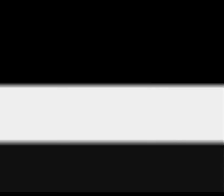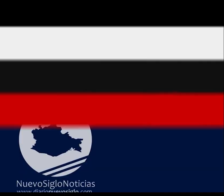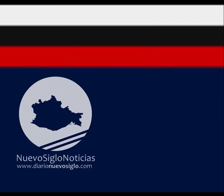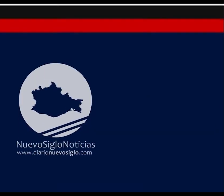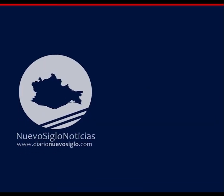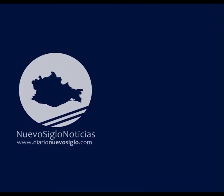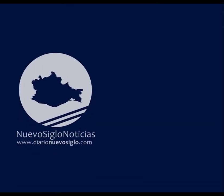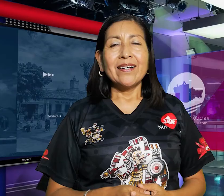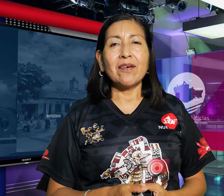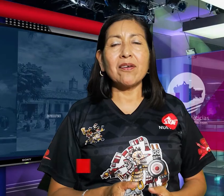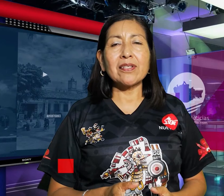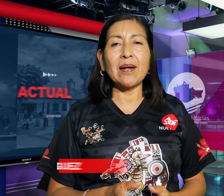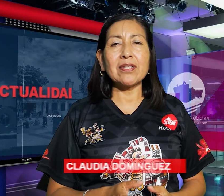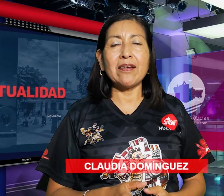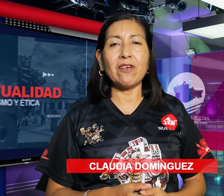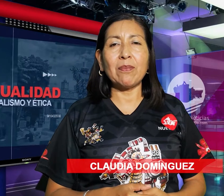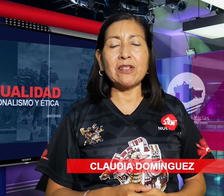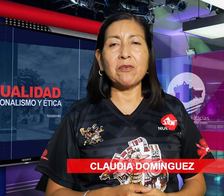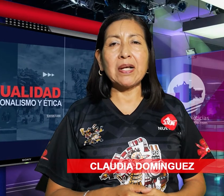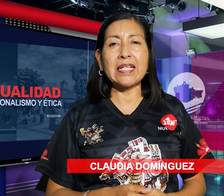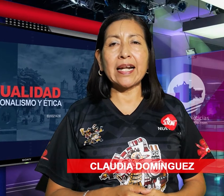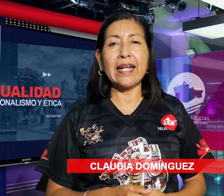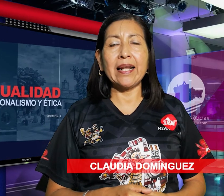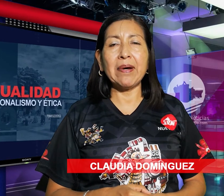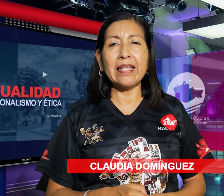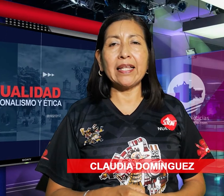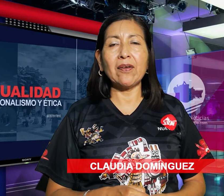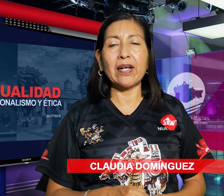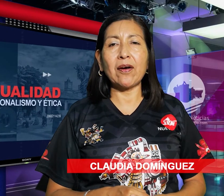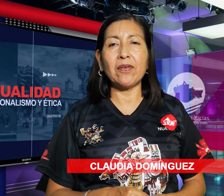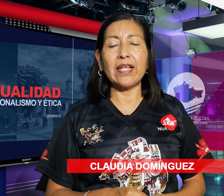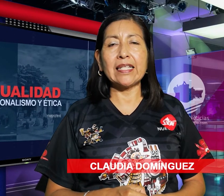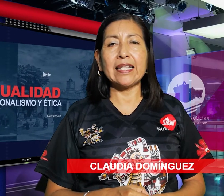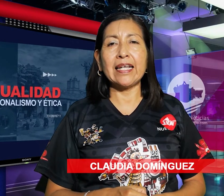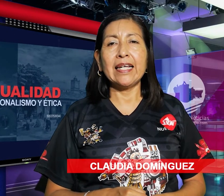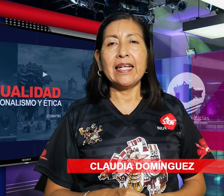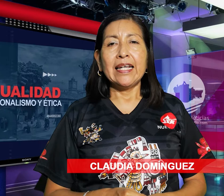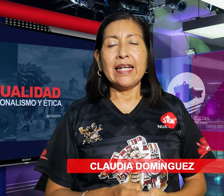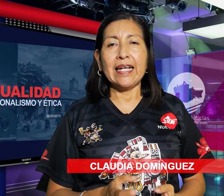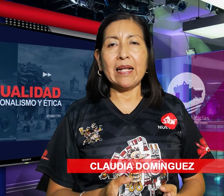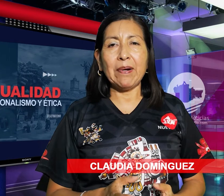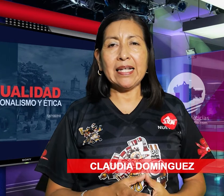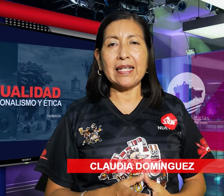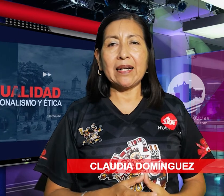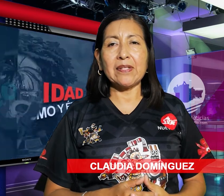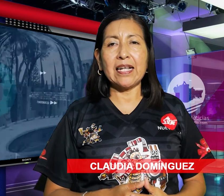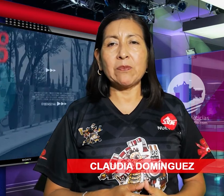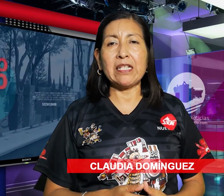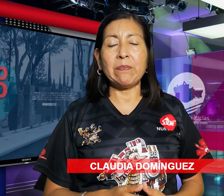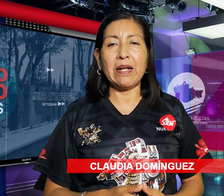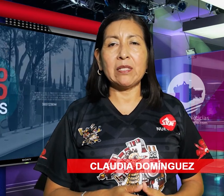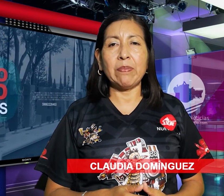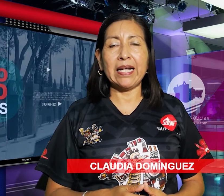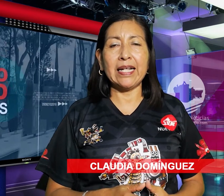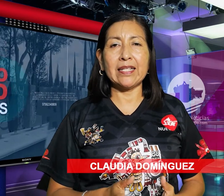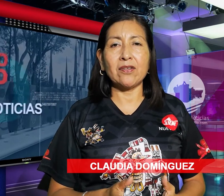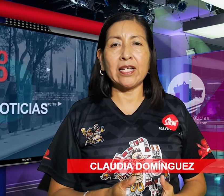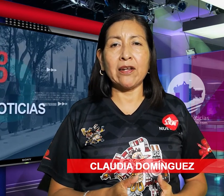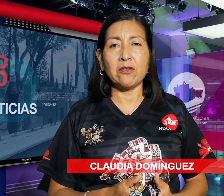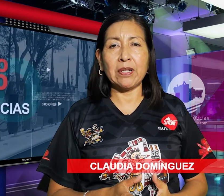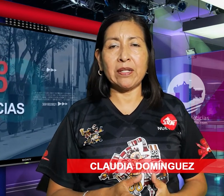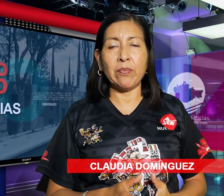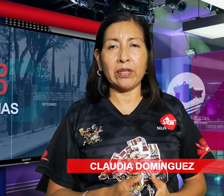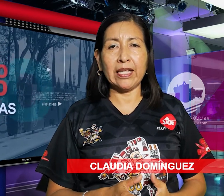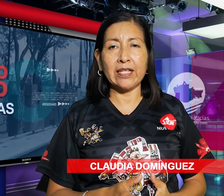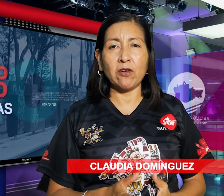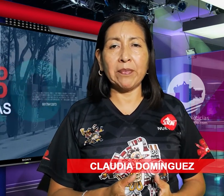Gracias. Conozcamos la información más relevante de lo que acontece en el país a través de las principales páginas de los